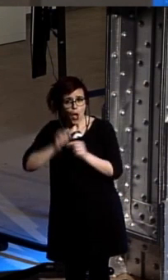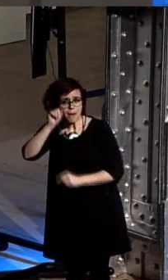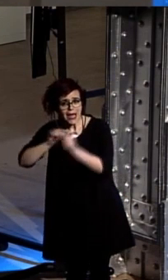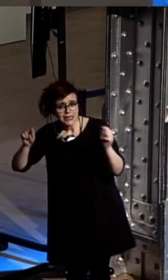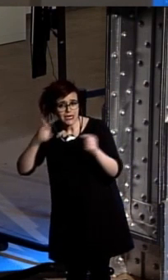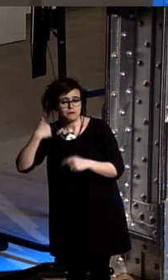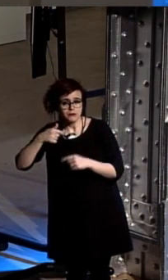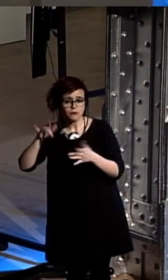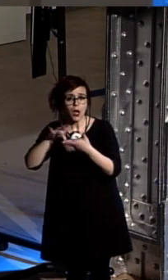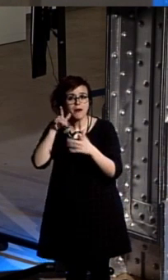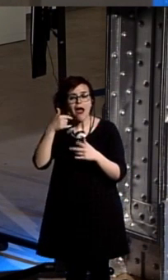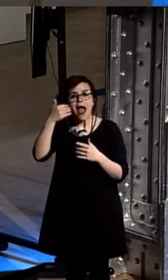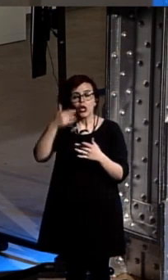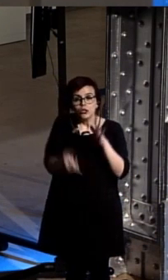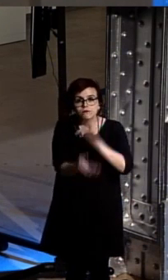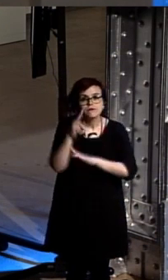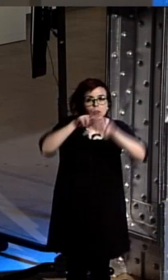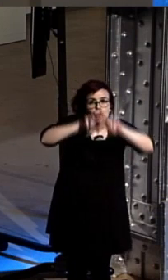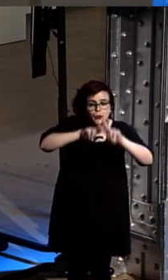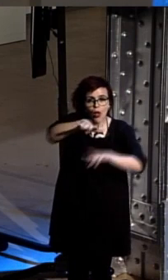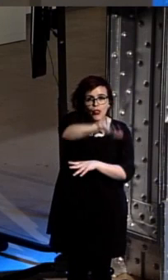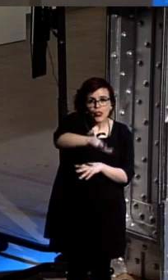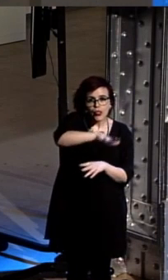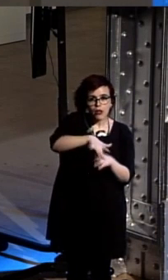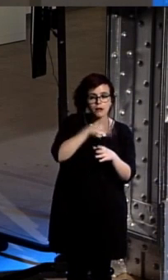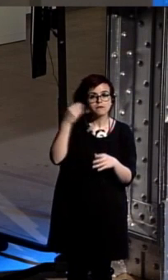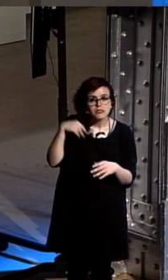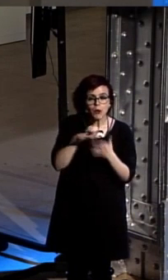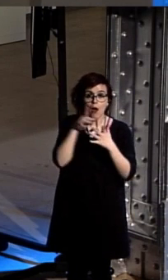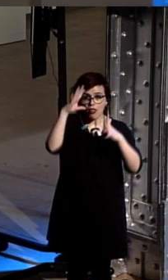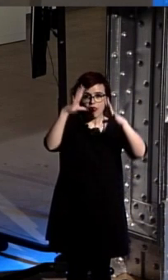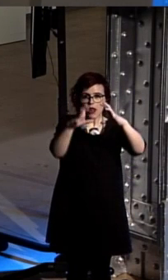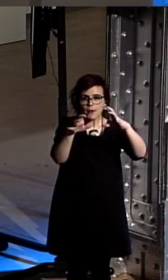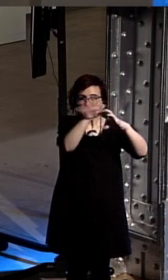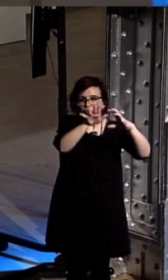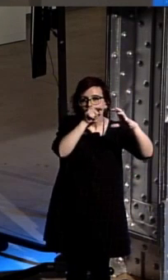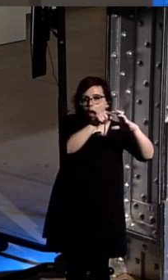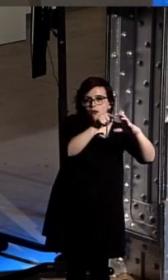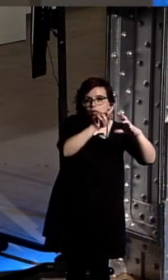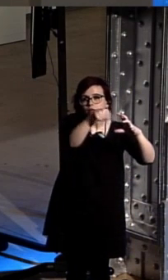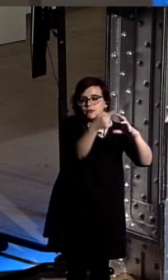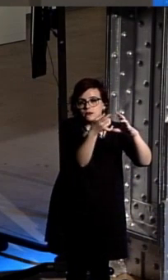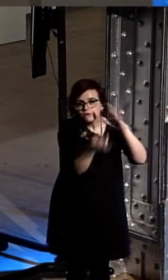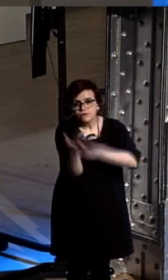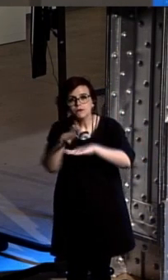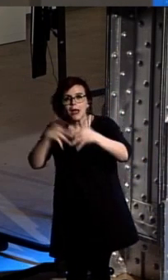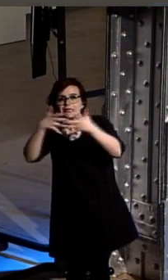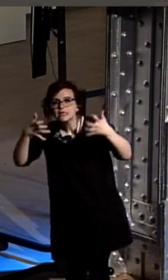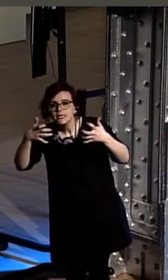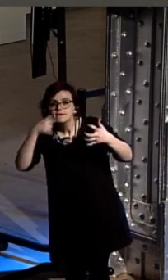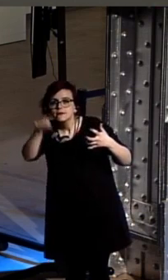solamente porque observes algo que está ocurriendo en una región del cerebro, ¿cómo sabes que se traduce realmente en ese